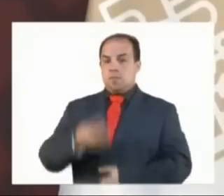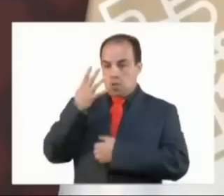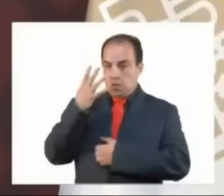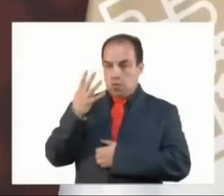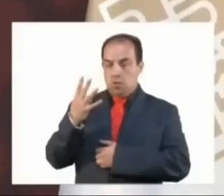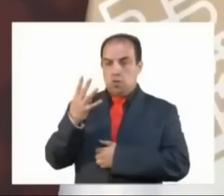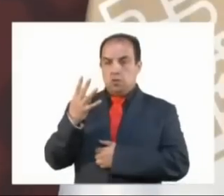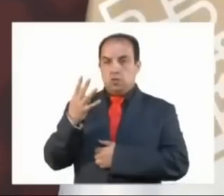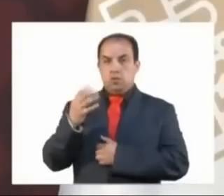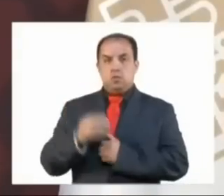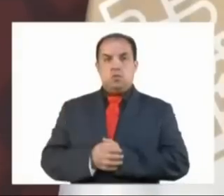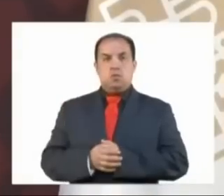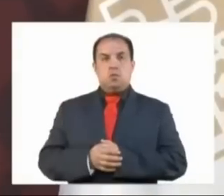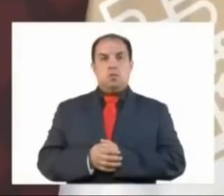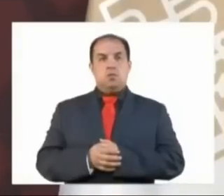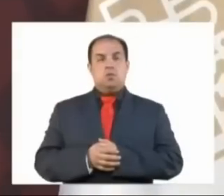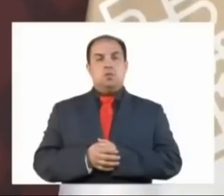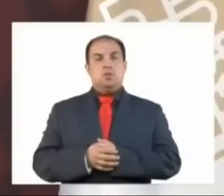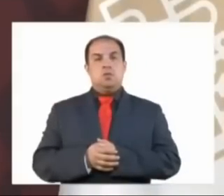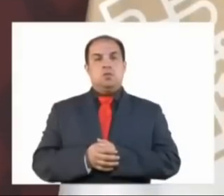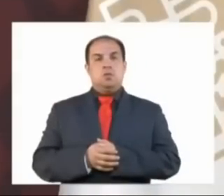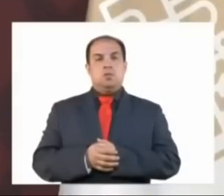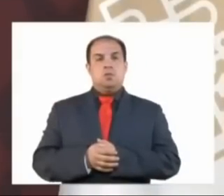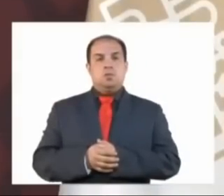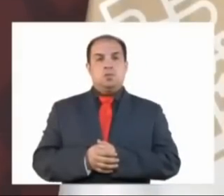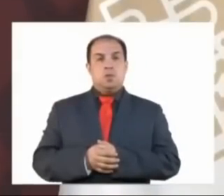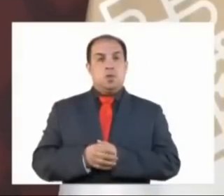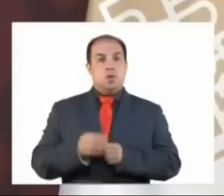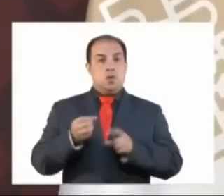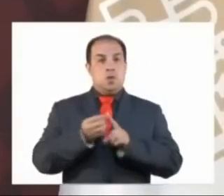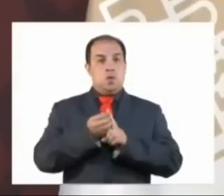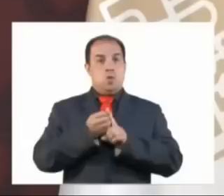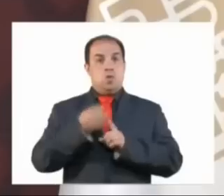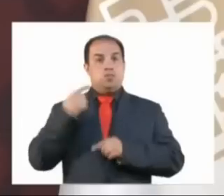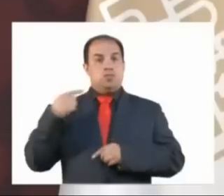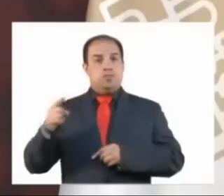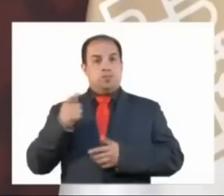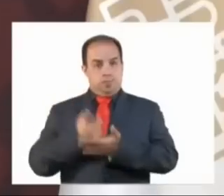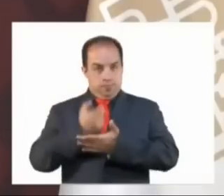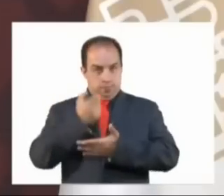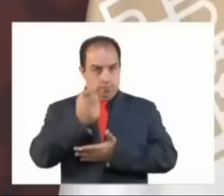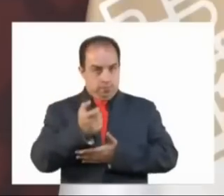Lo que llamamos CLCs, es decir, órdenes de pago,